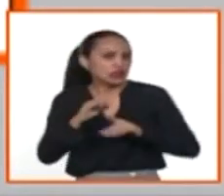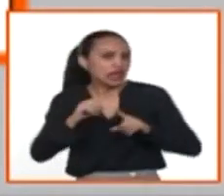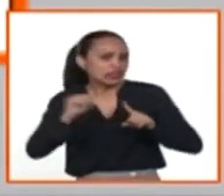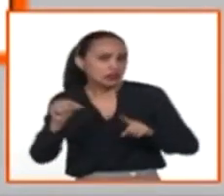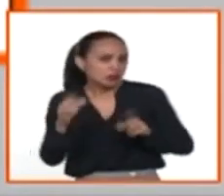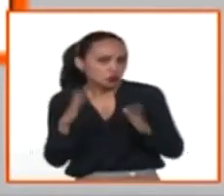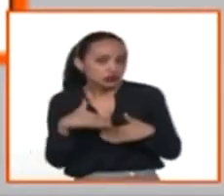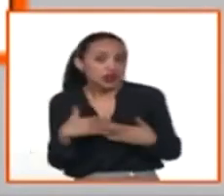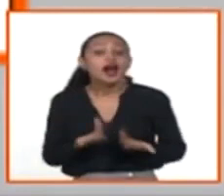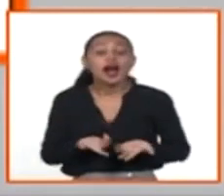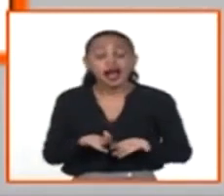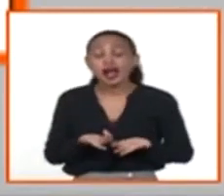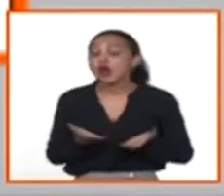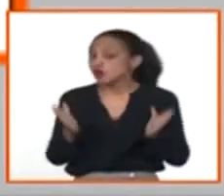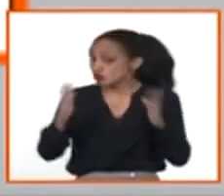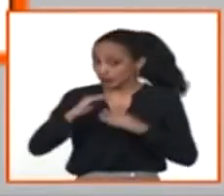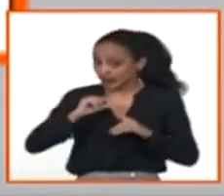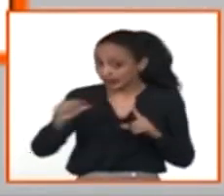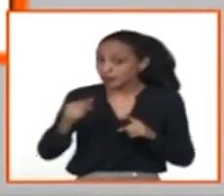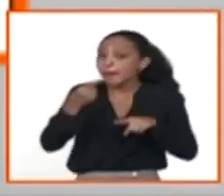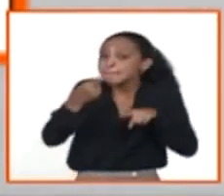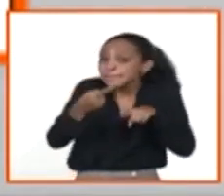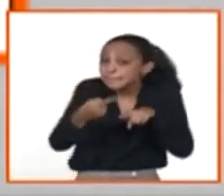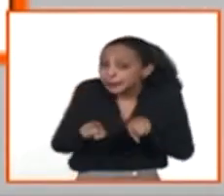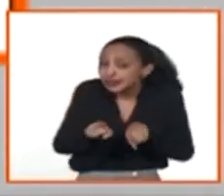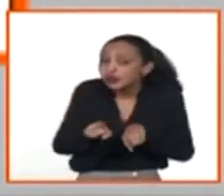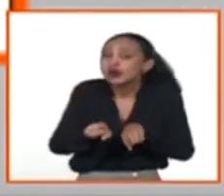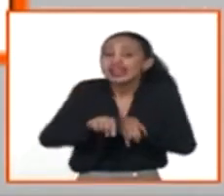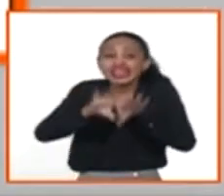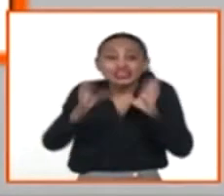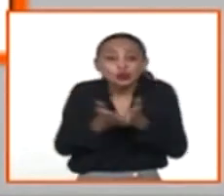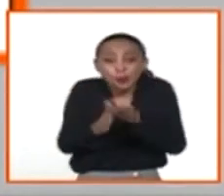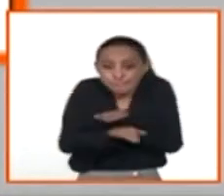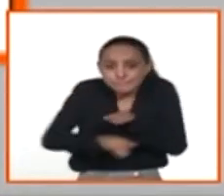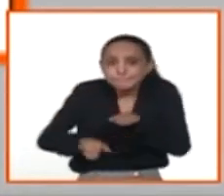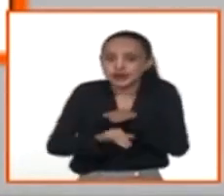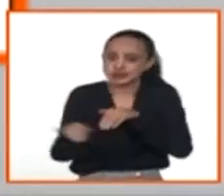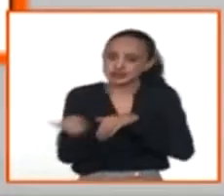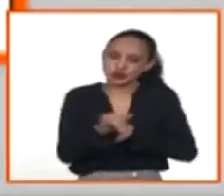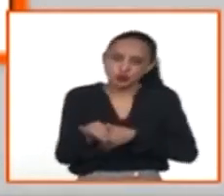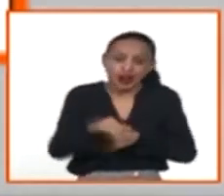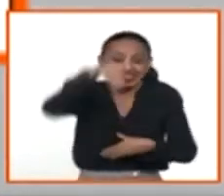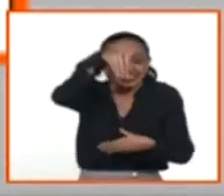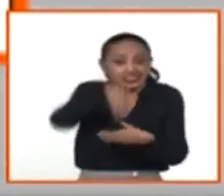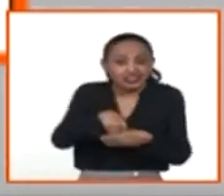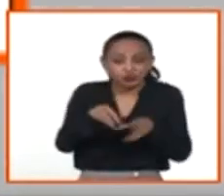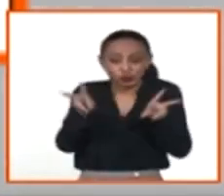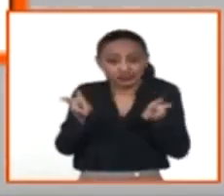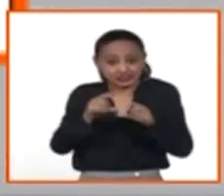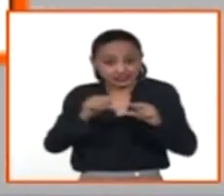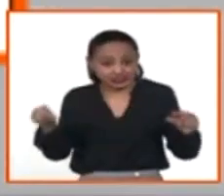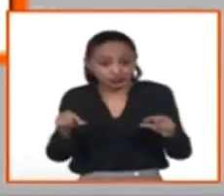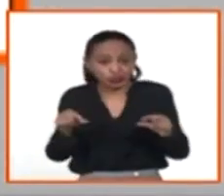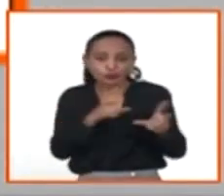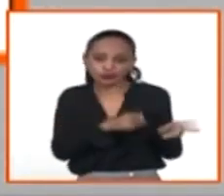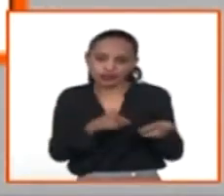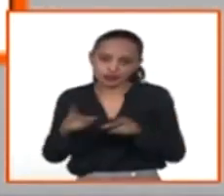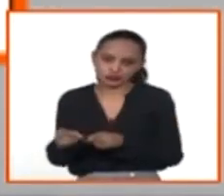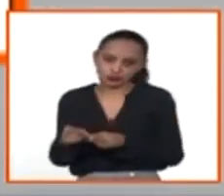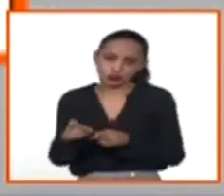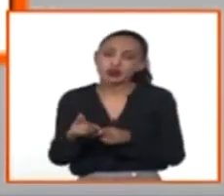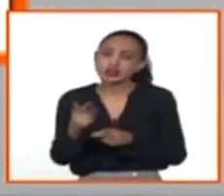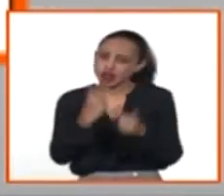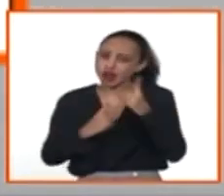está en el espíritu de los fundamentos de hecho y también dentro de los títulos y capítulos. Y esto es una de las cuestiones más novedosas que trae la